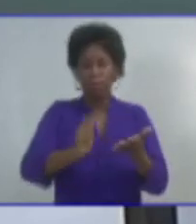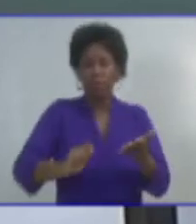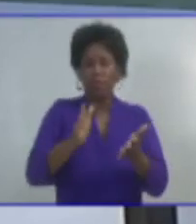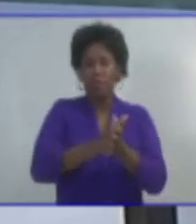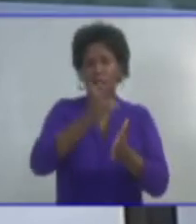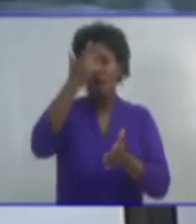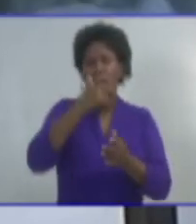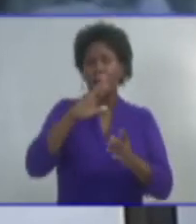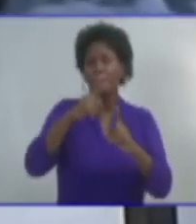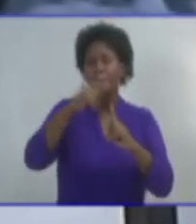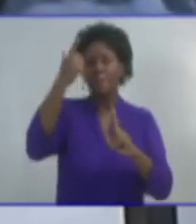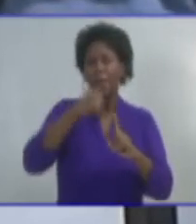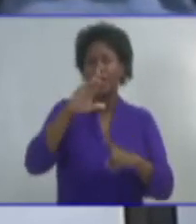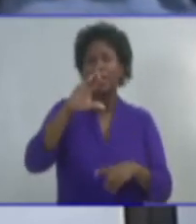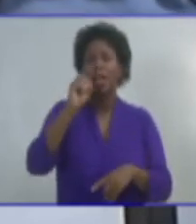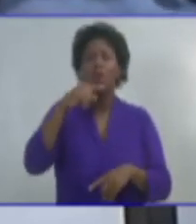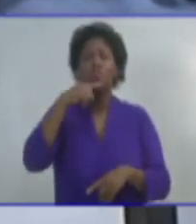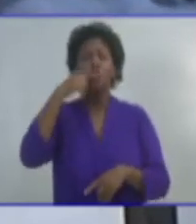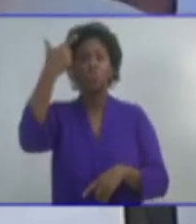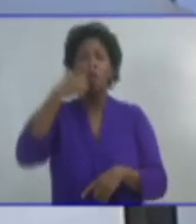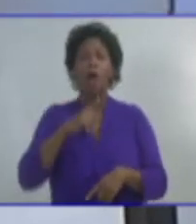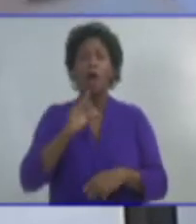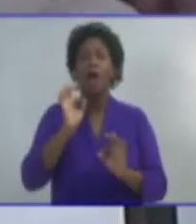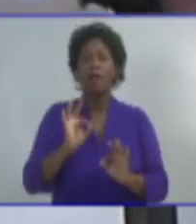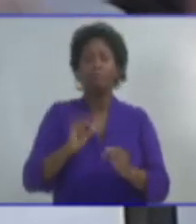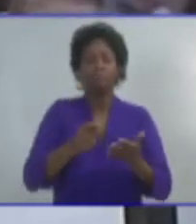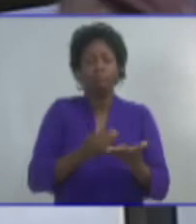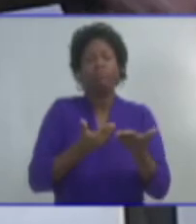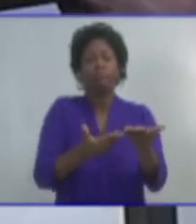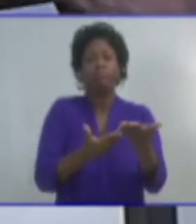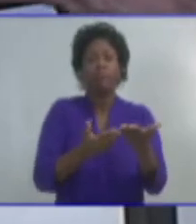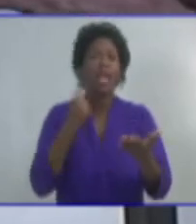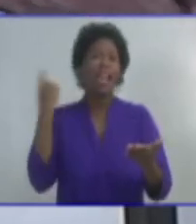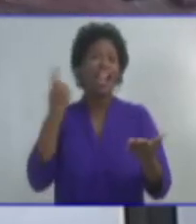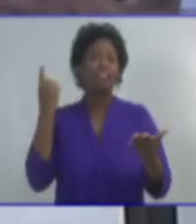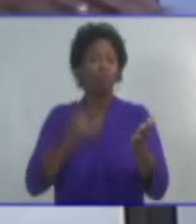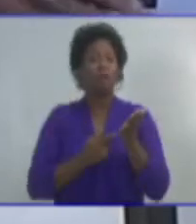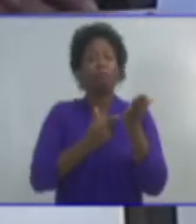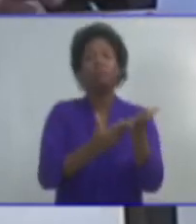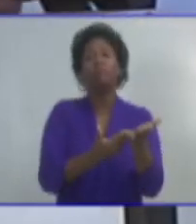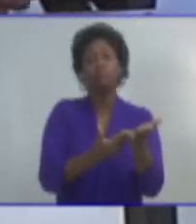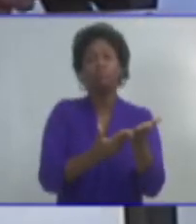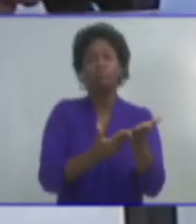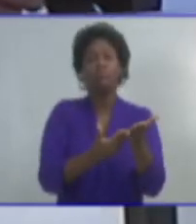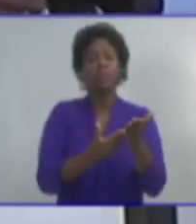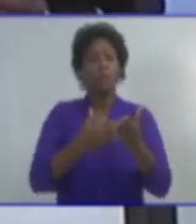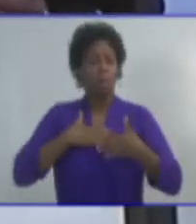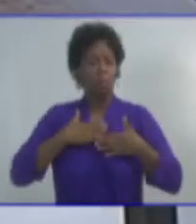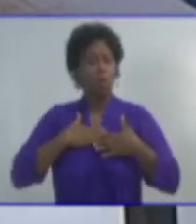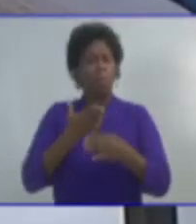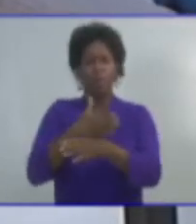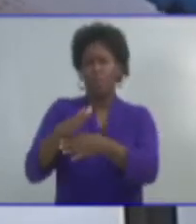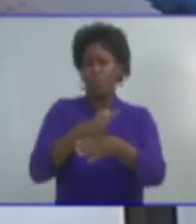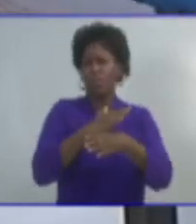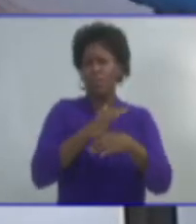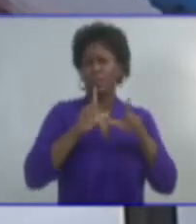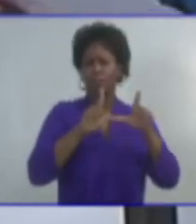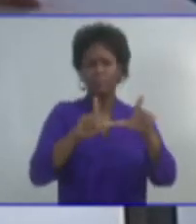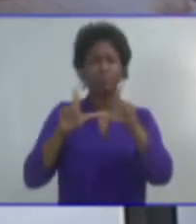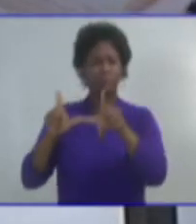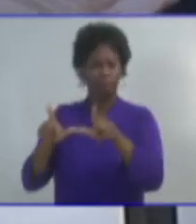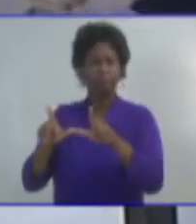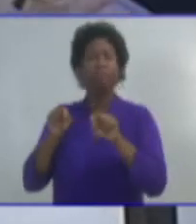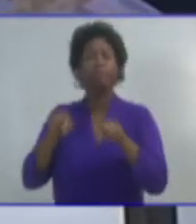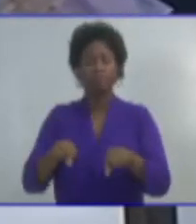Rojas, quien por su obra fuera agasajada con el Premio Nacional de Periodismo José Martí, el Premio Casa de las Américas y el Alejo Carpentier